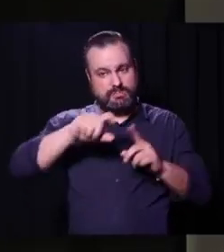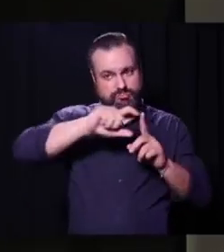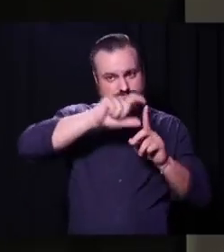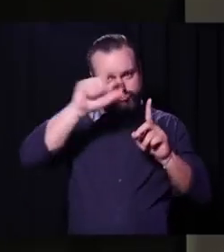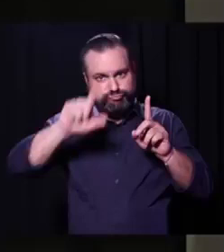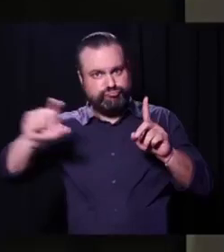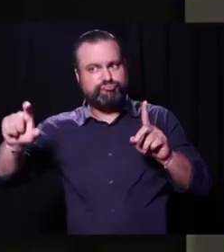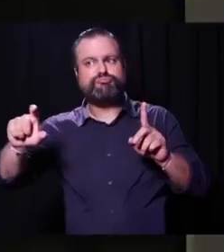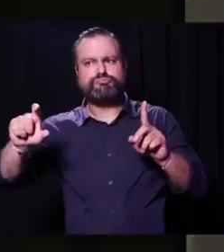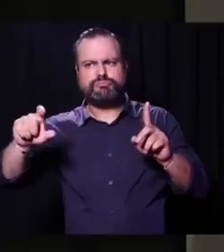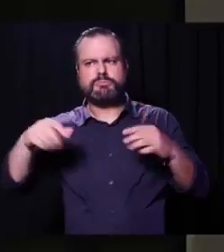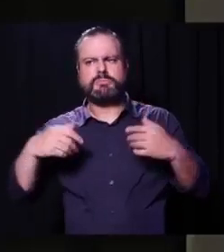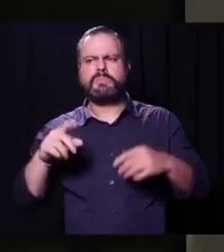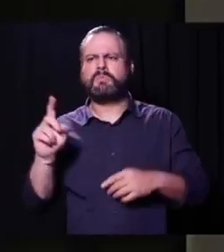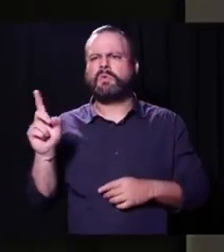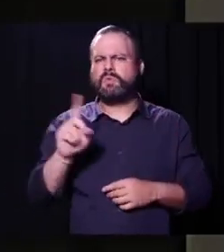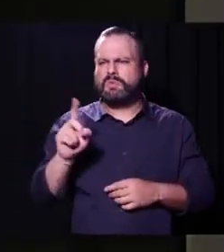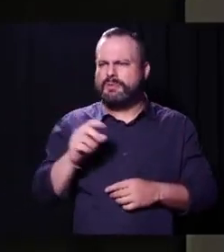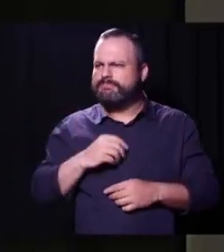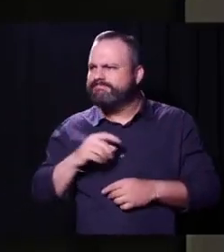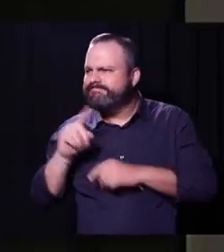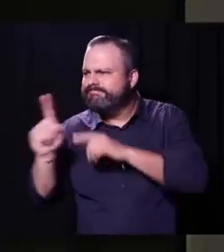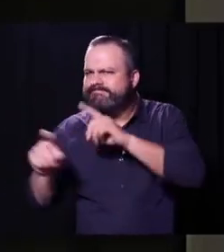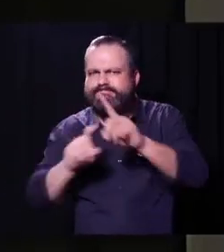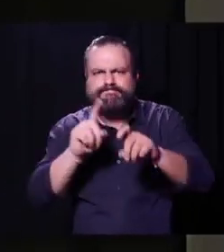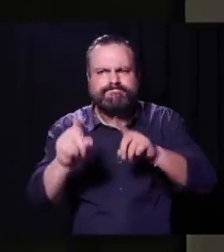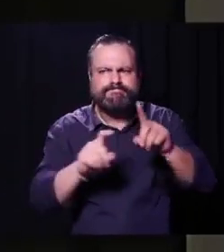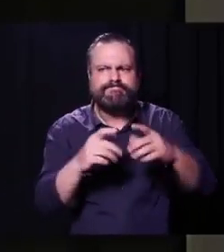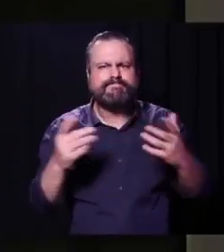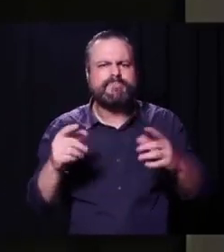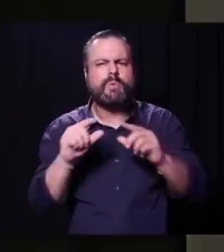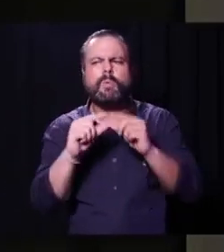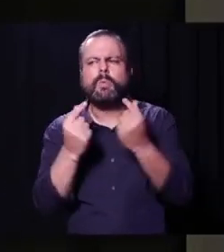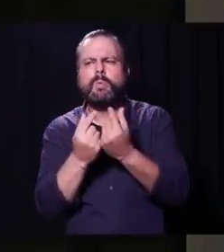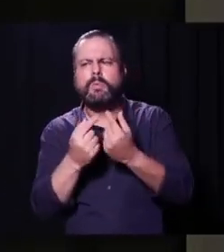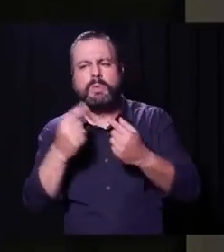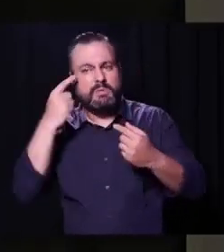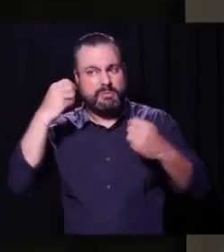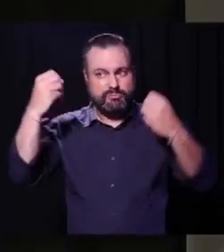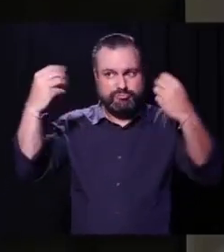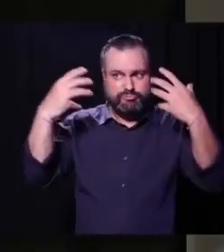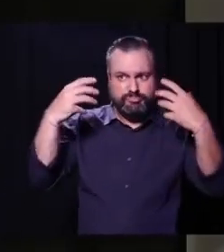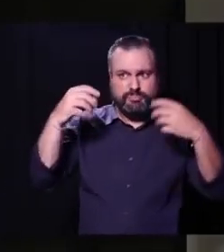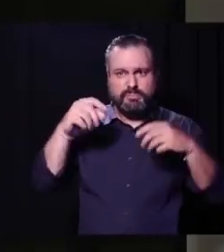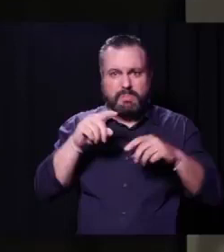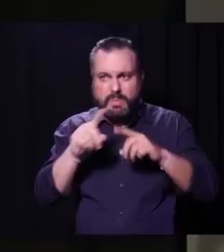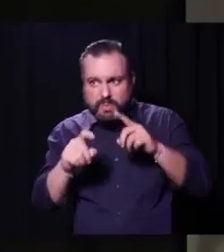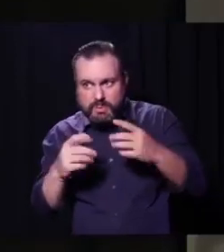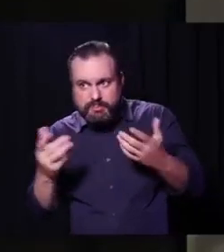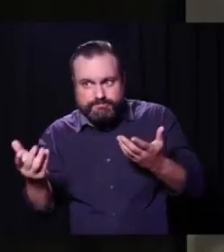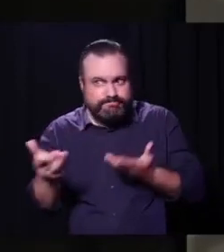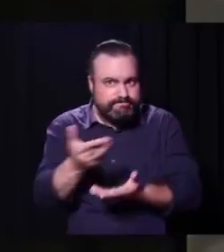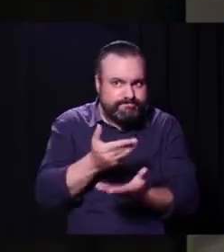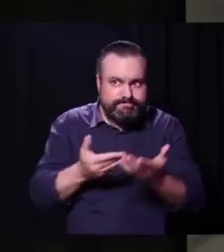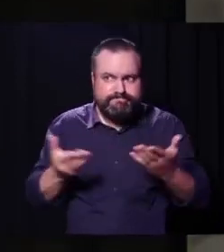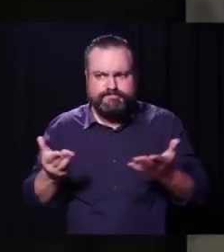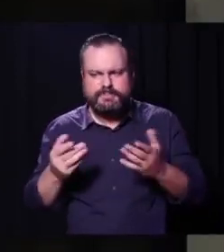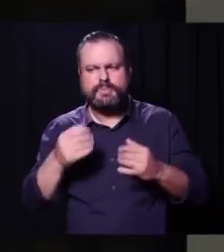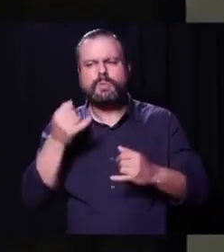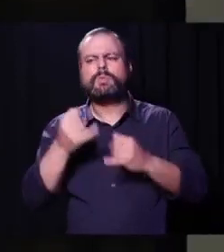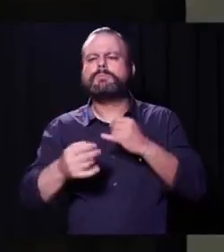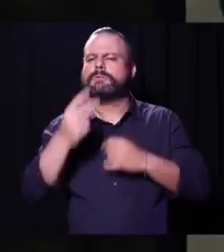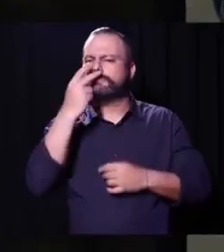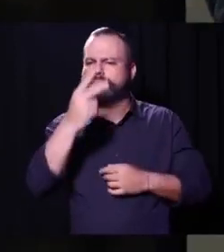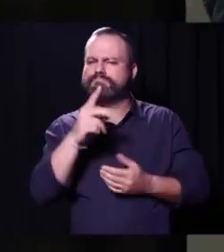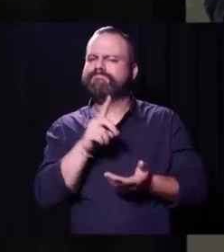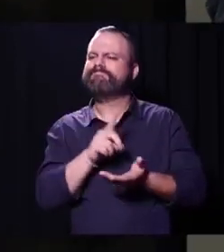donde se le pregunta en una reunión bajo la lluvia hace una semana, ¿y cuándo fue la última vez que ustedes vieron a un médico por